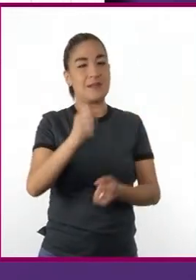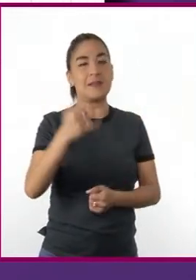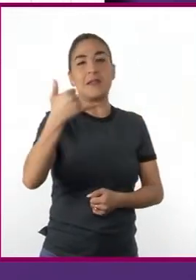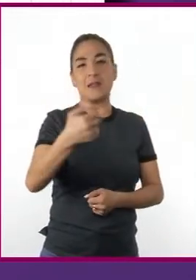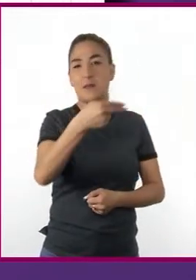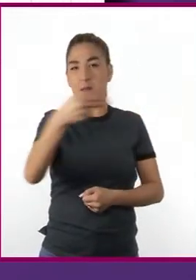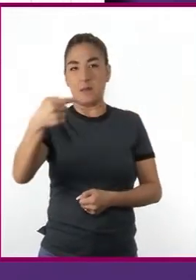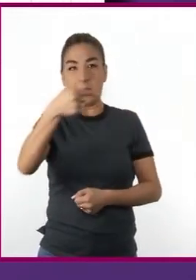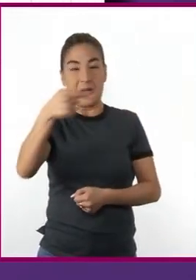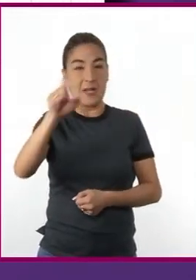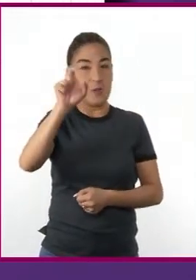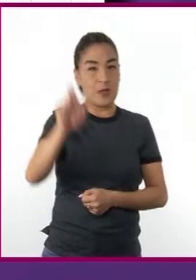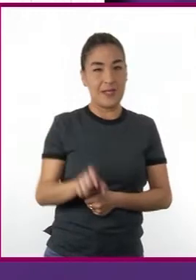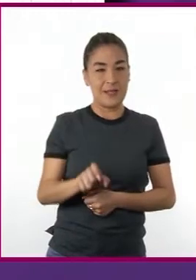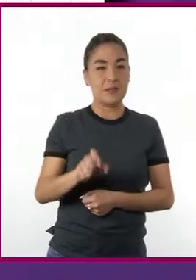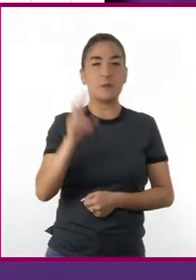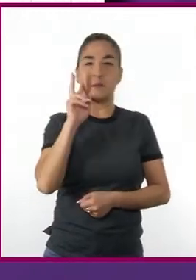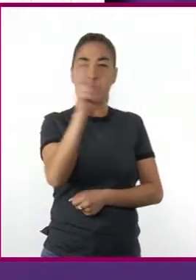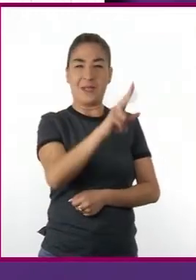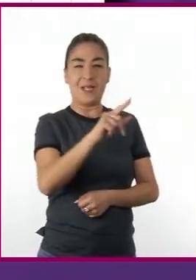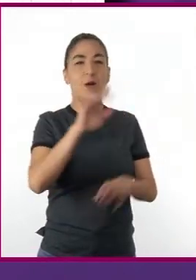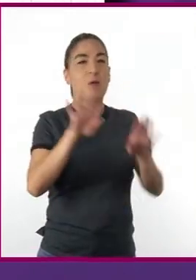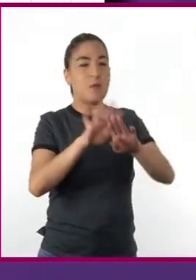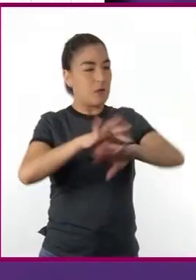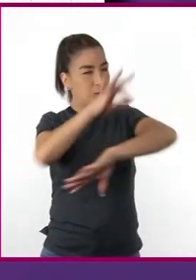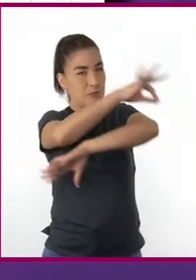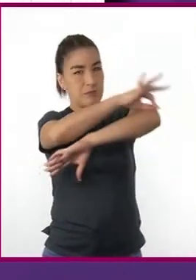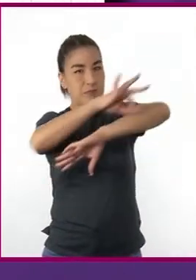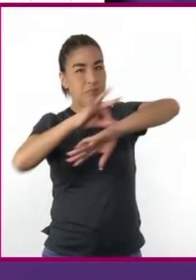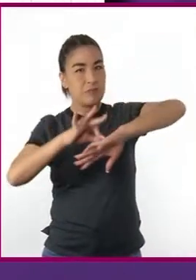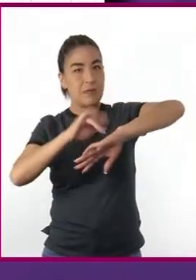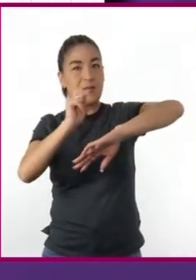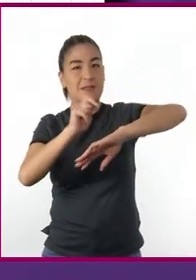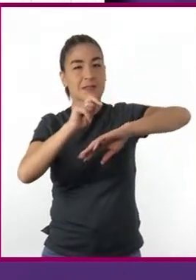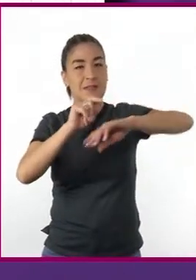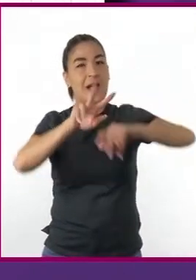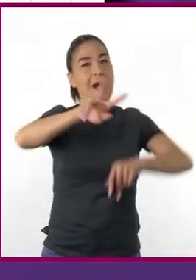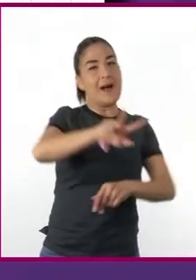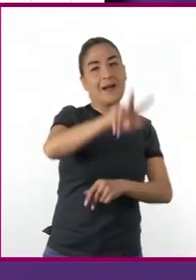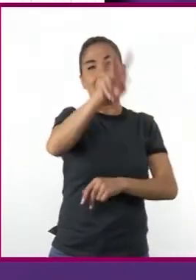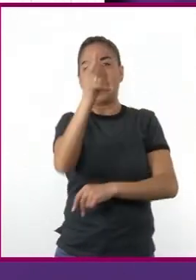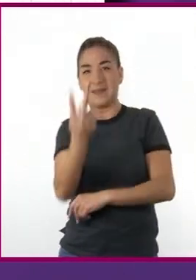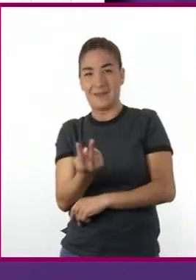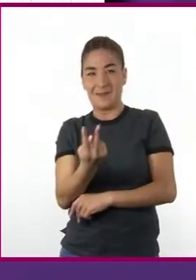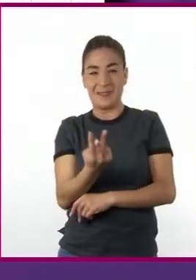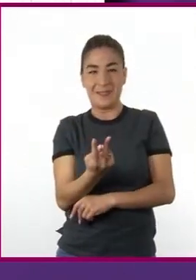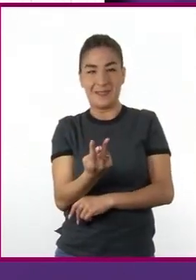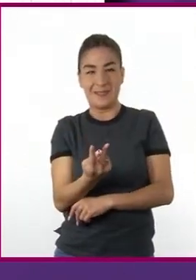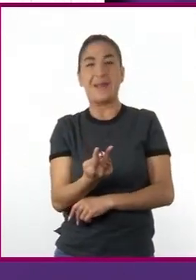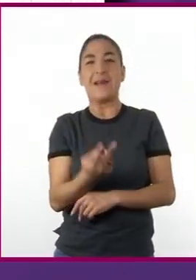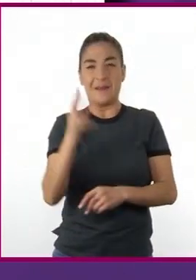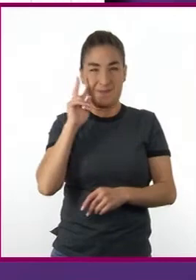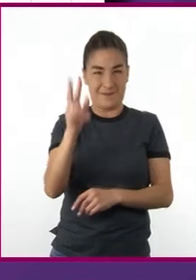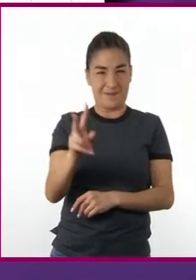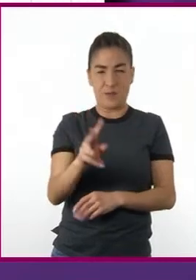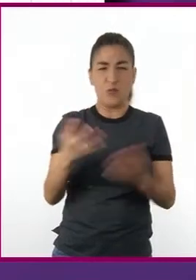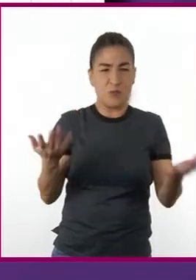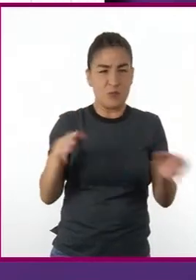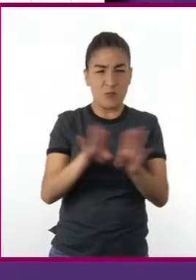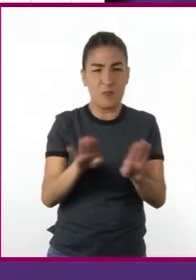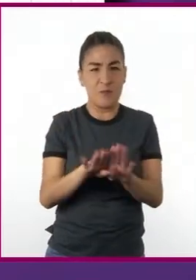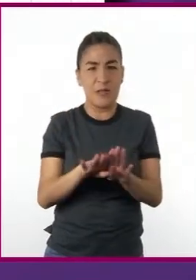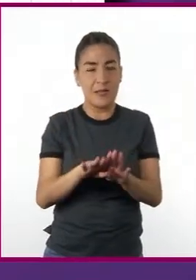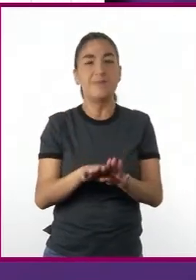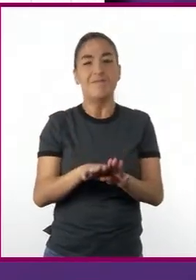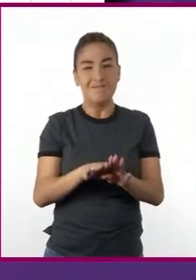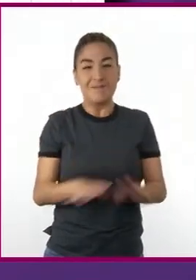x, observamos que la línea se inclina hacia el lado contrario. Observen cómo,